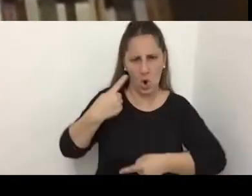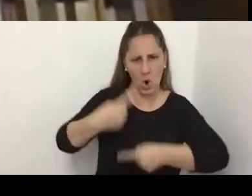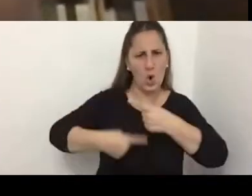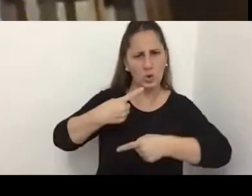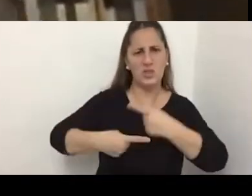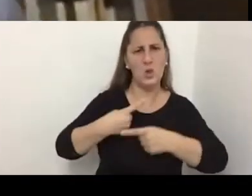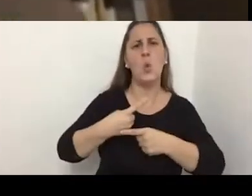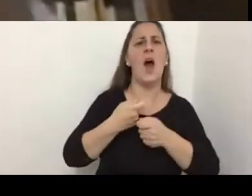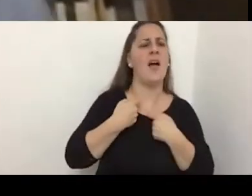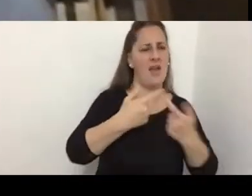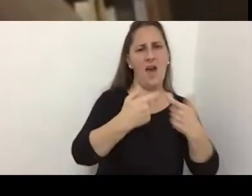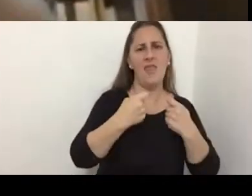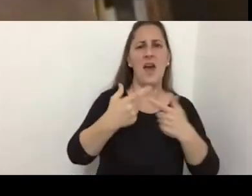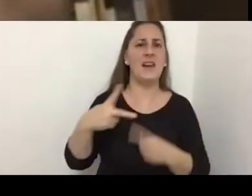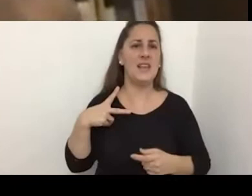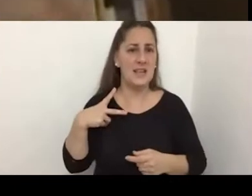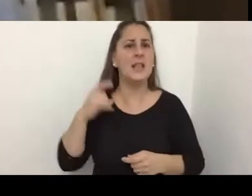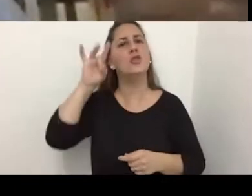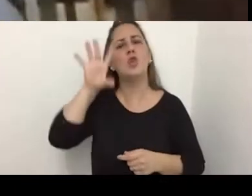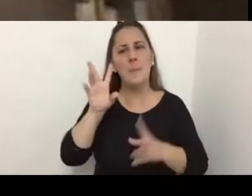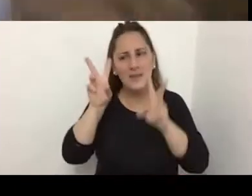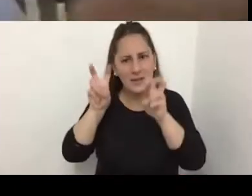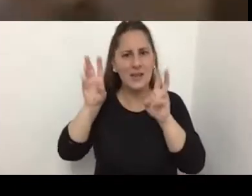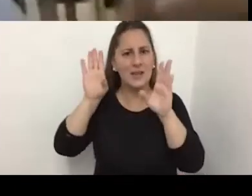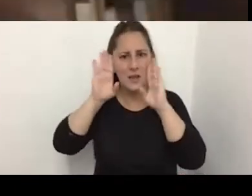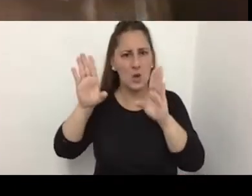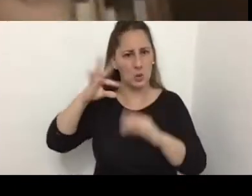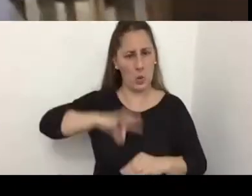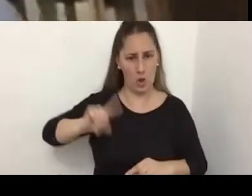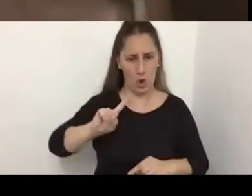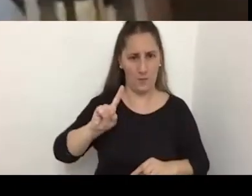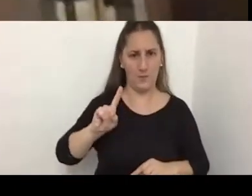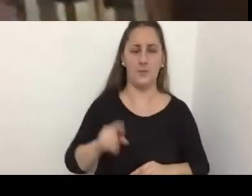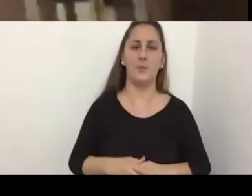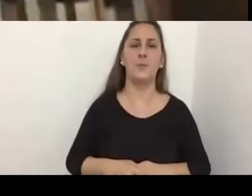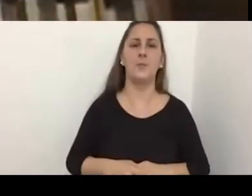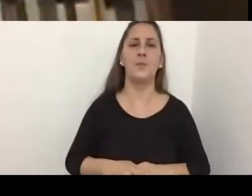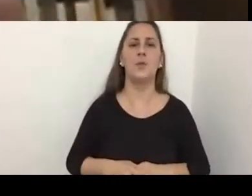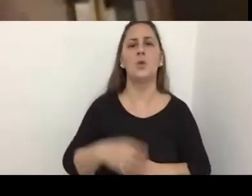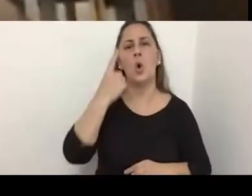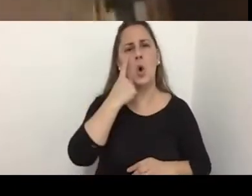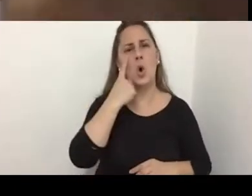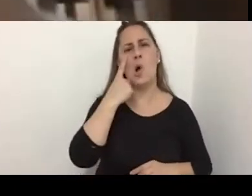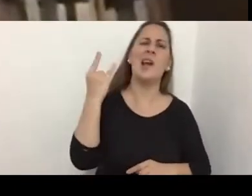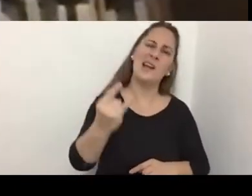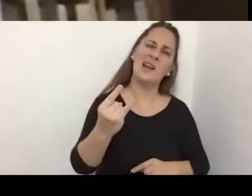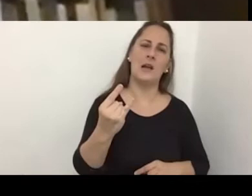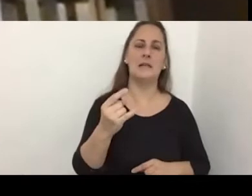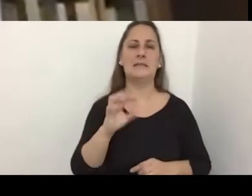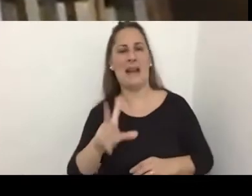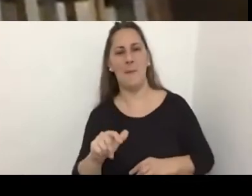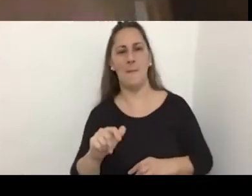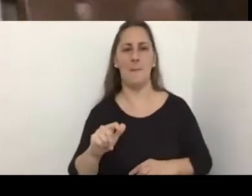de la riqueza no solo desde lo salarial. Ojo, esto no es ninguna, lo voy a decir clarito, ninguna engaña pichanga para decir no